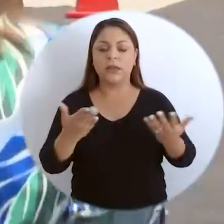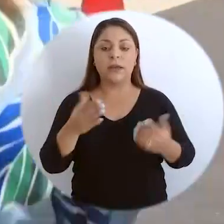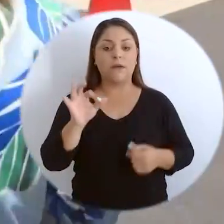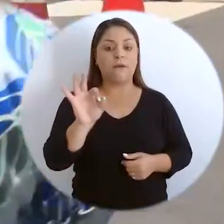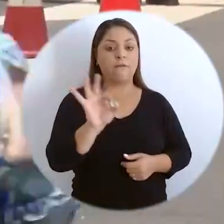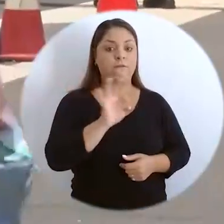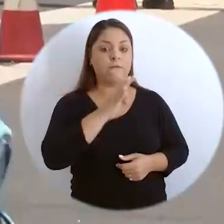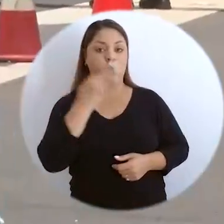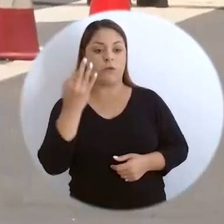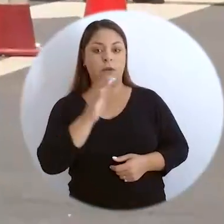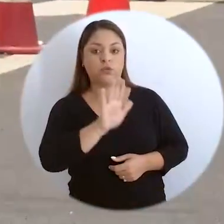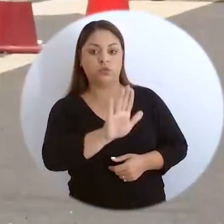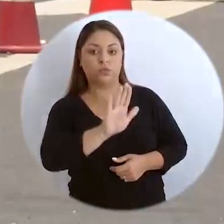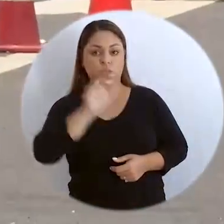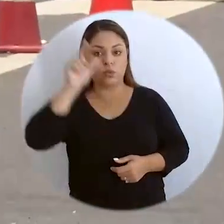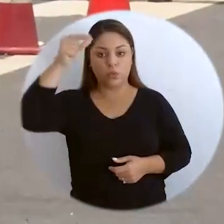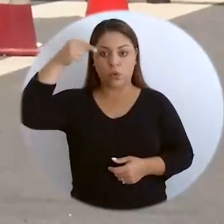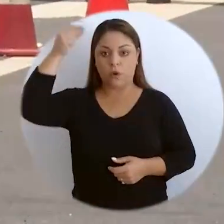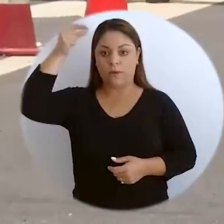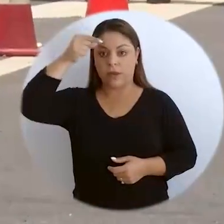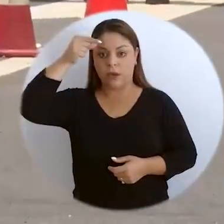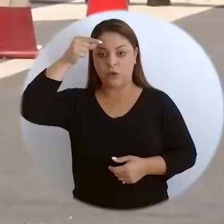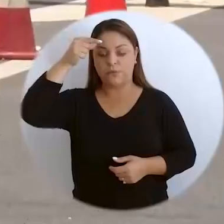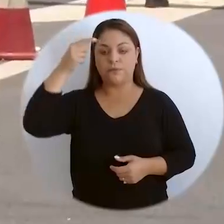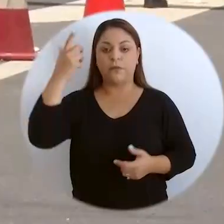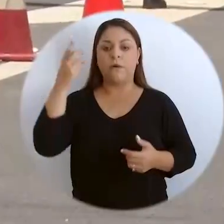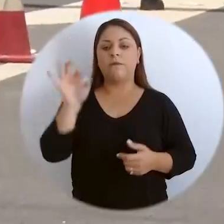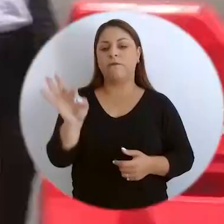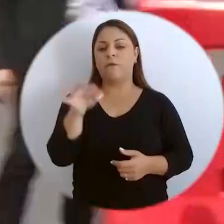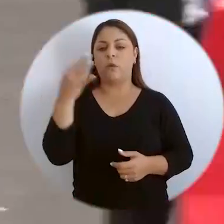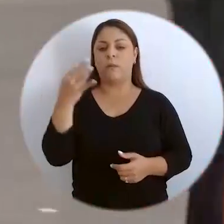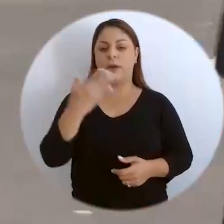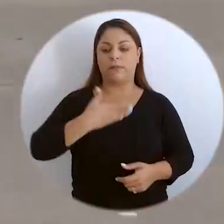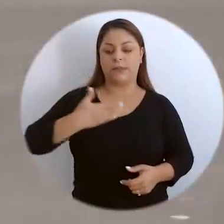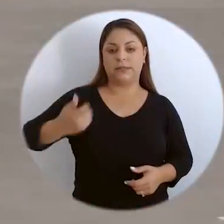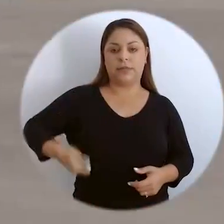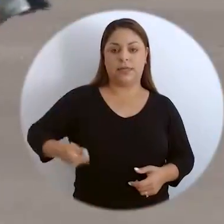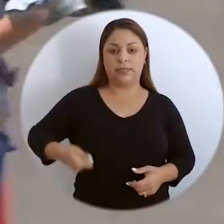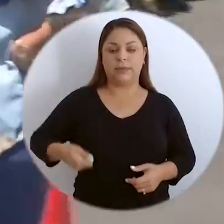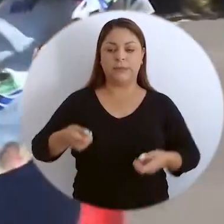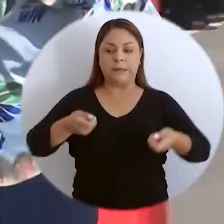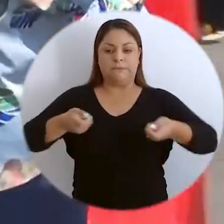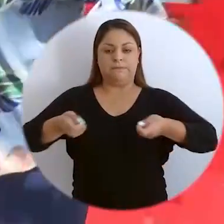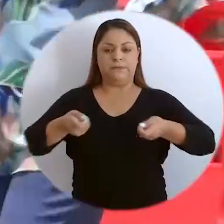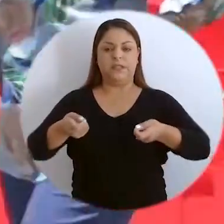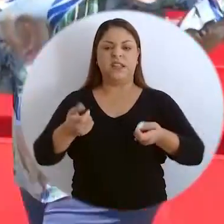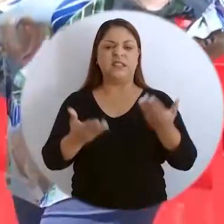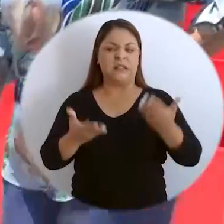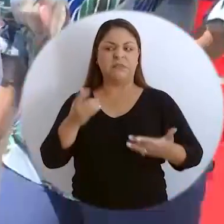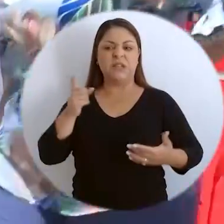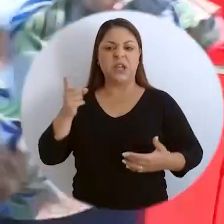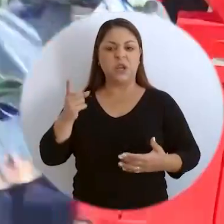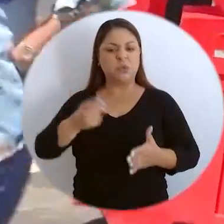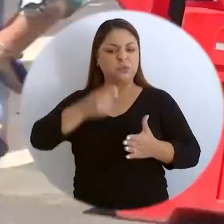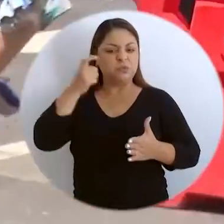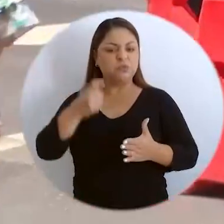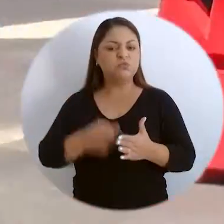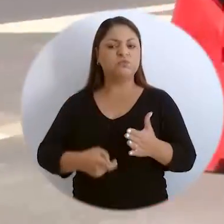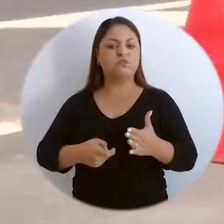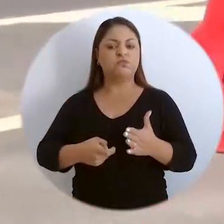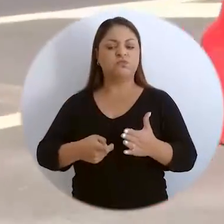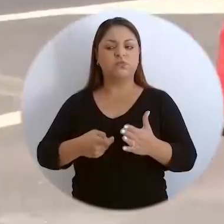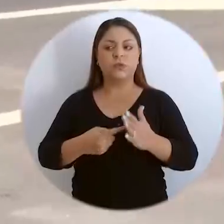administraciones anteriores y me parece que es un punto alto. Otro punto alto me parece que es el estilo de gobierno. A muchos